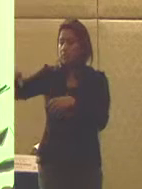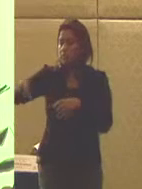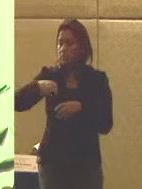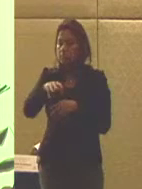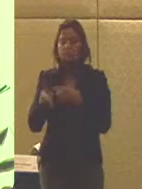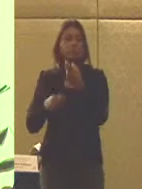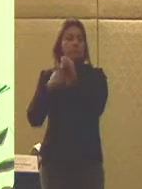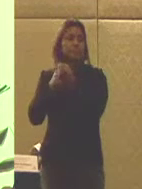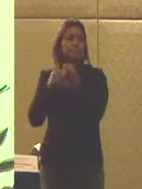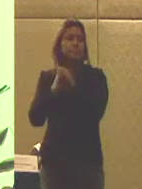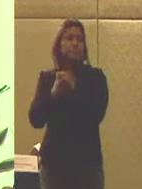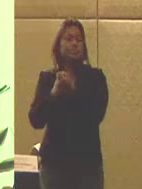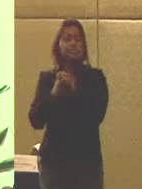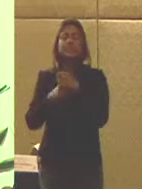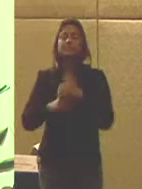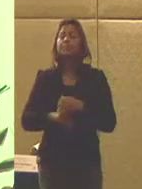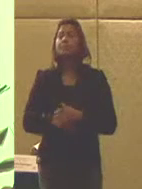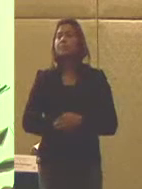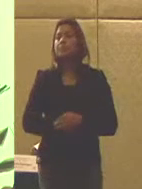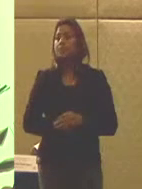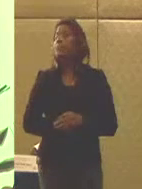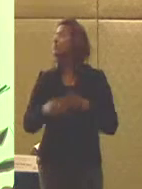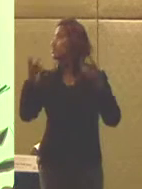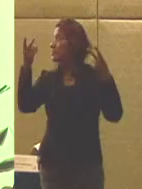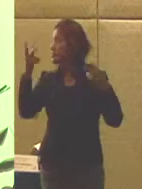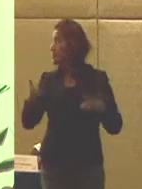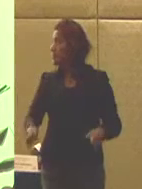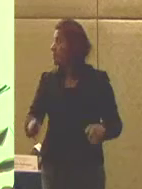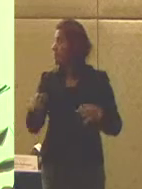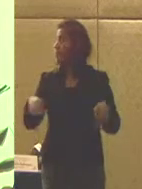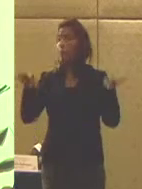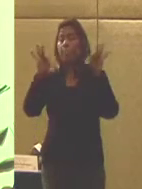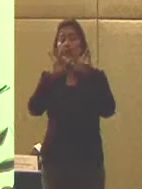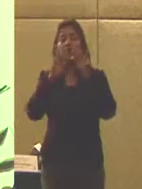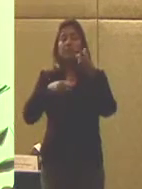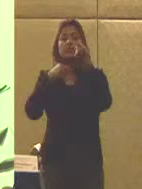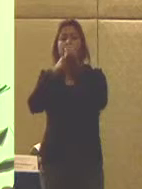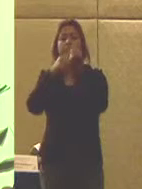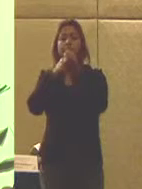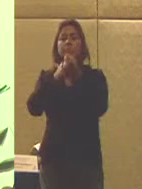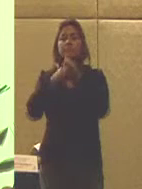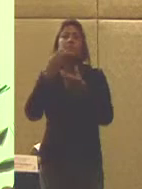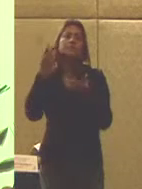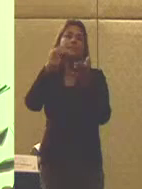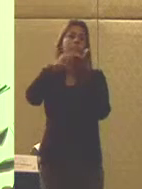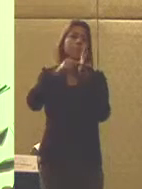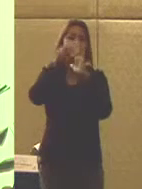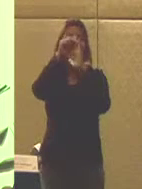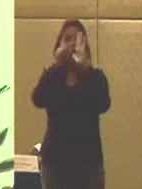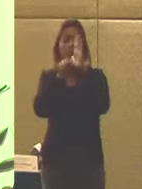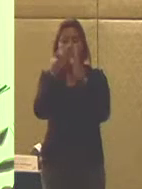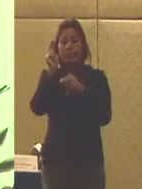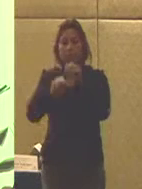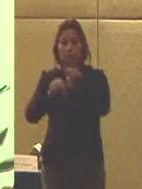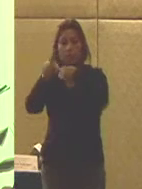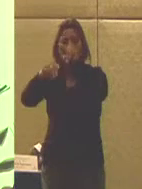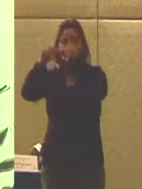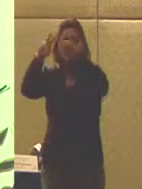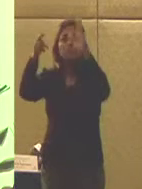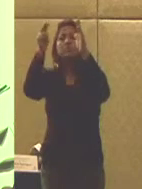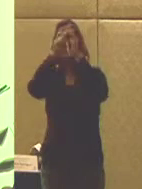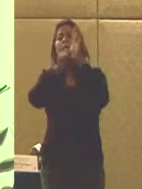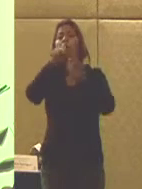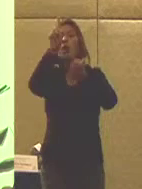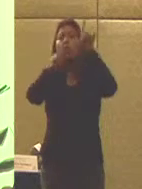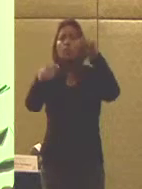nivel subnacional también ha sido en la mayor parte tocado en la parte normativa, en la reconstrucción, aunque en algunos países